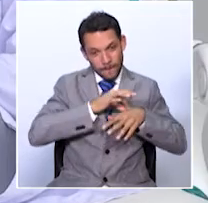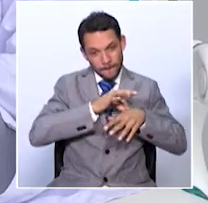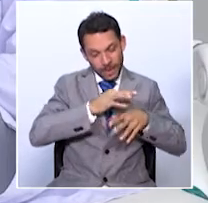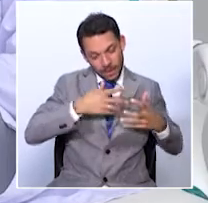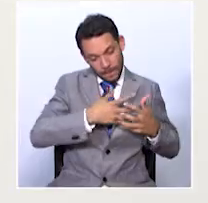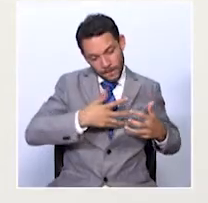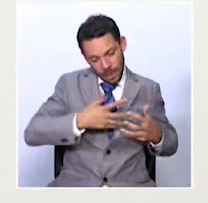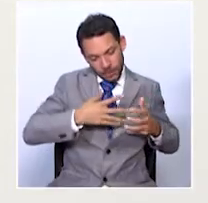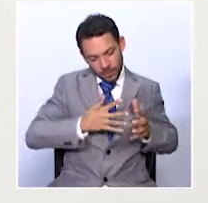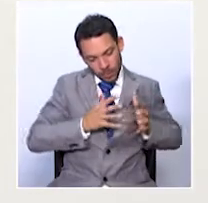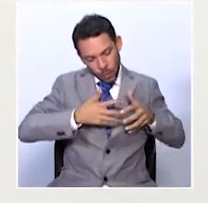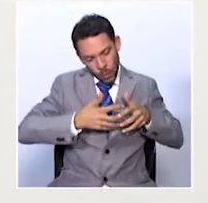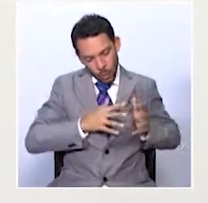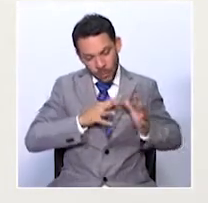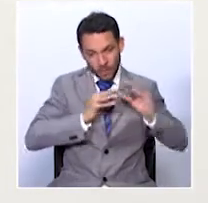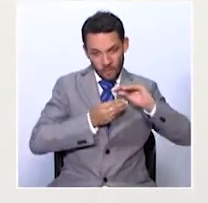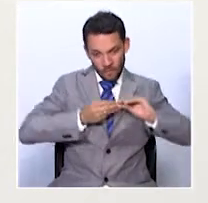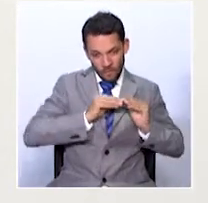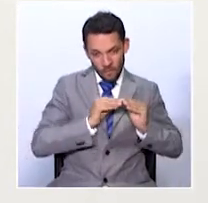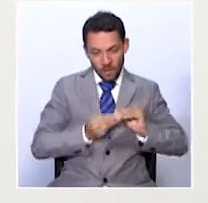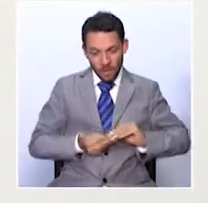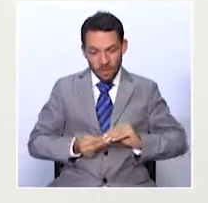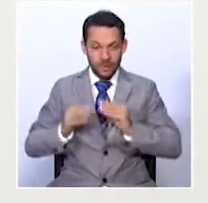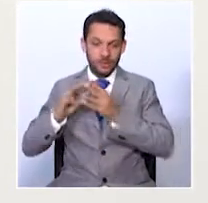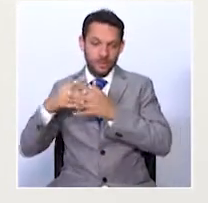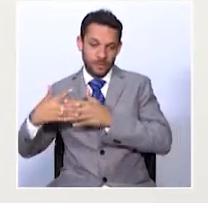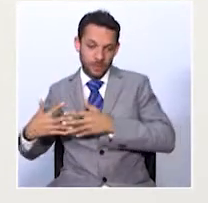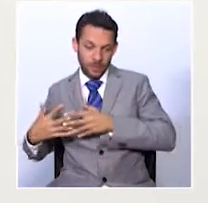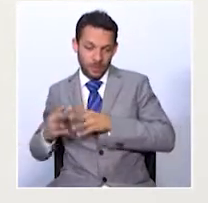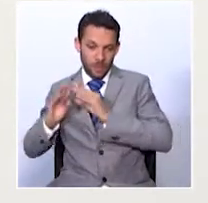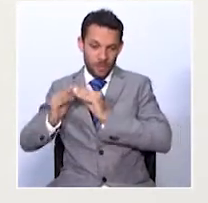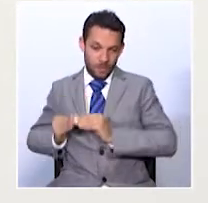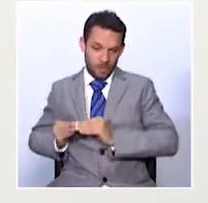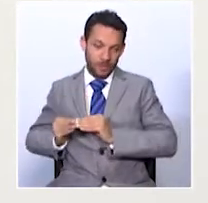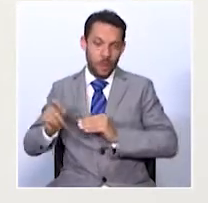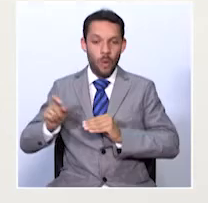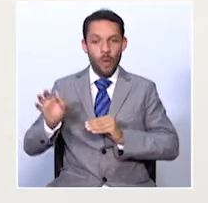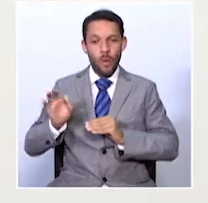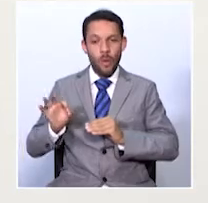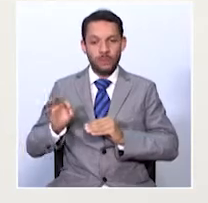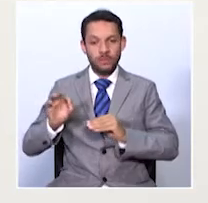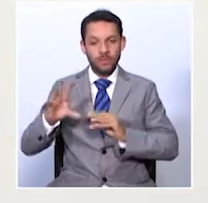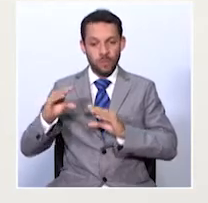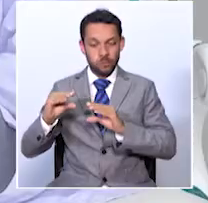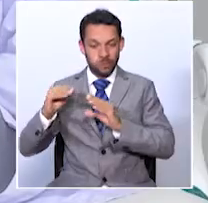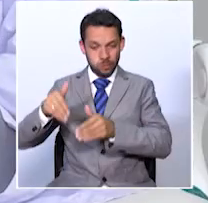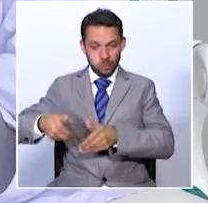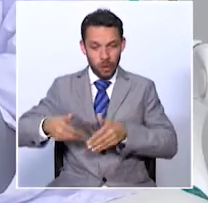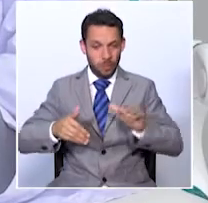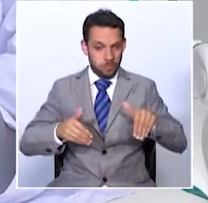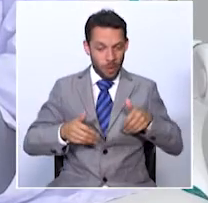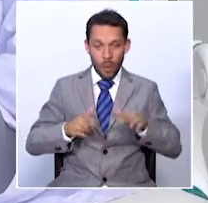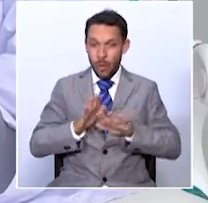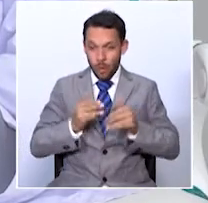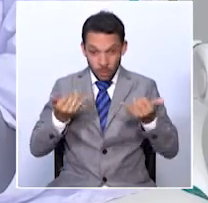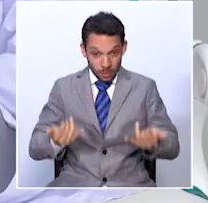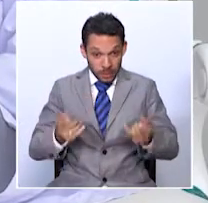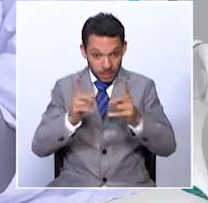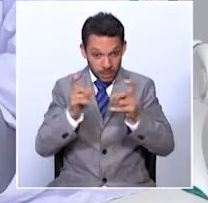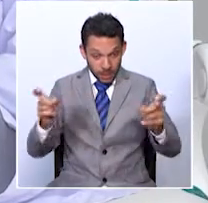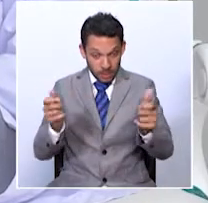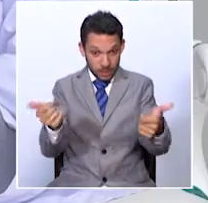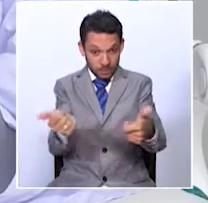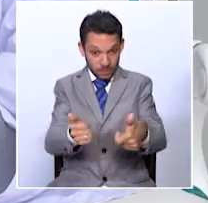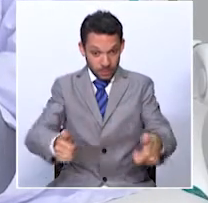llama la apexia, o algunas veces es necesario hacer la apexia con prótesis. Recuerde que estamos hablando hoy de pura cirugía plástica, digamos